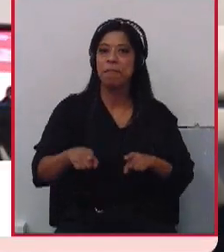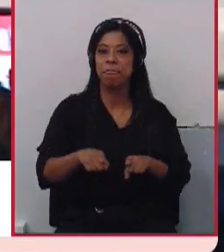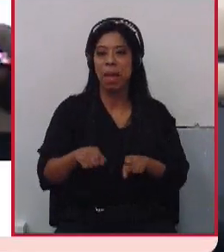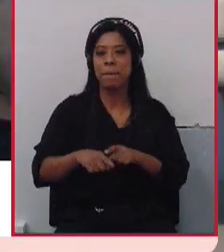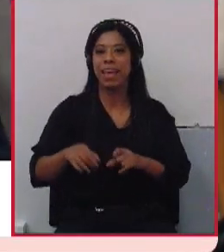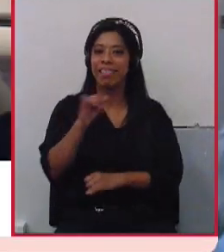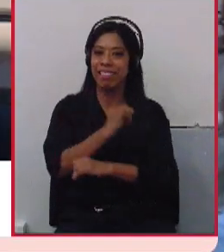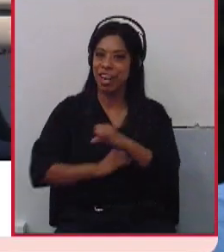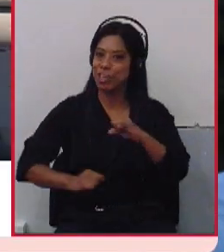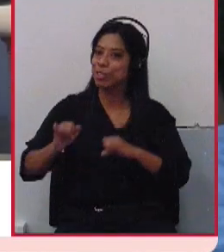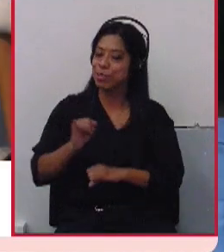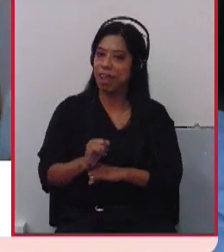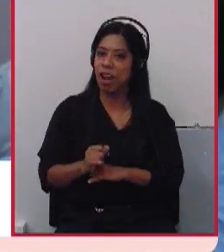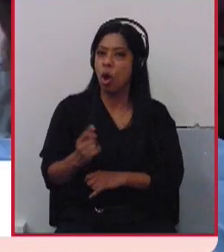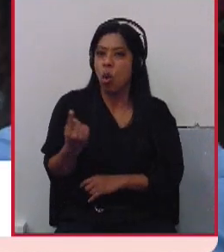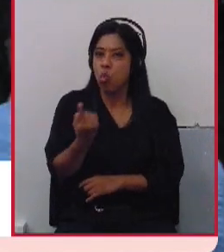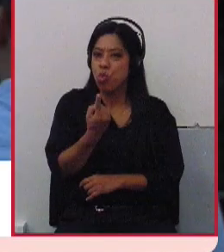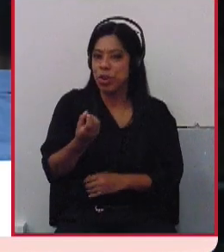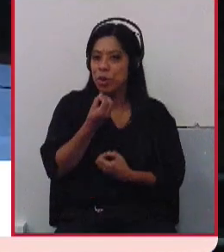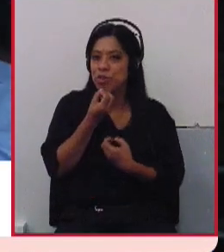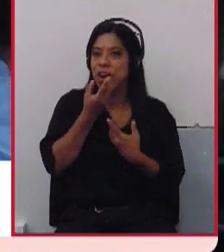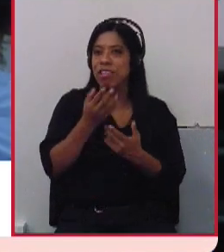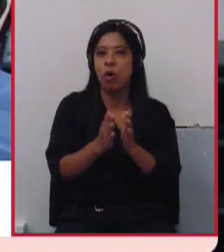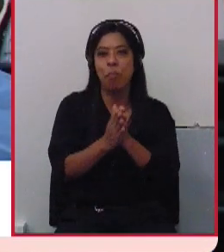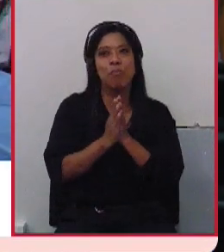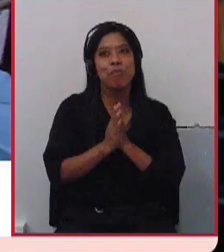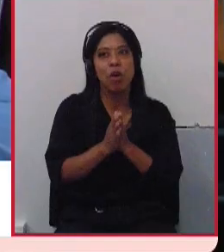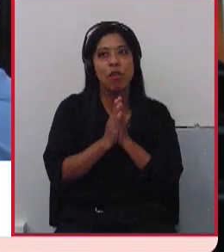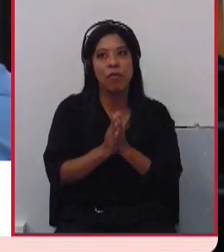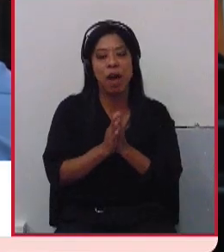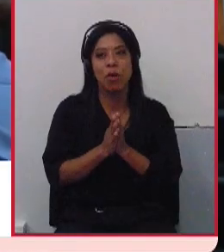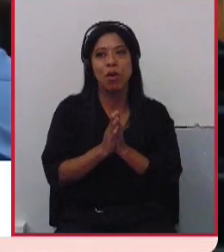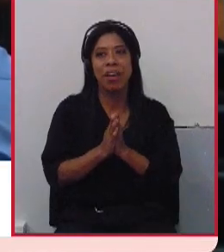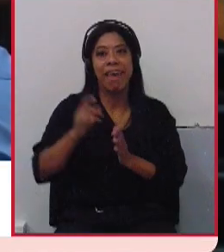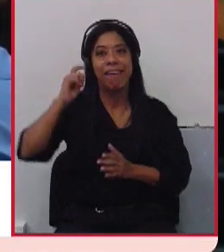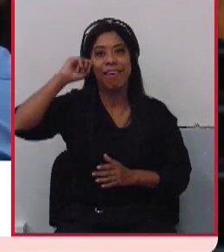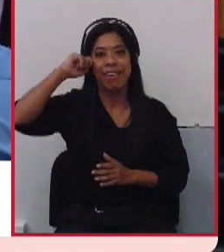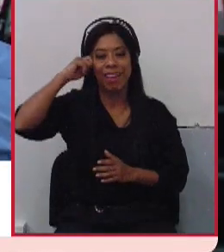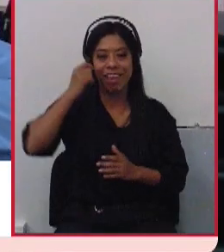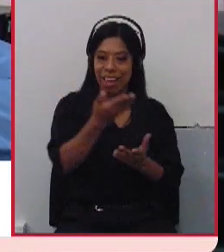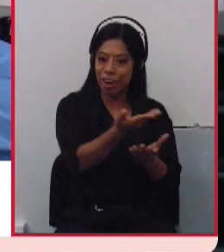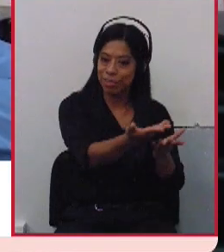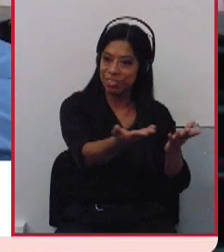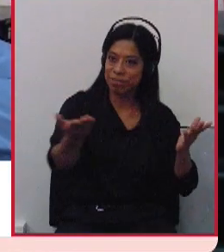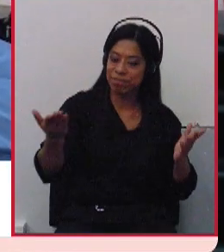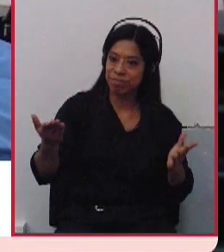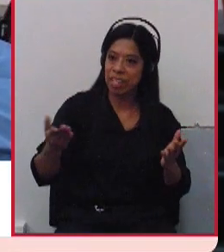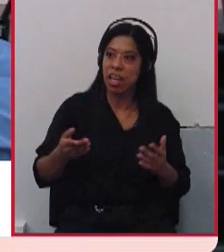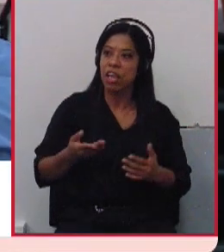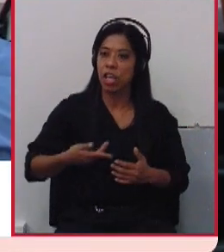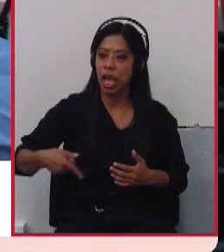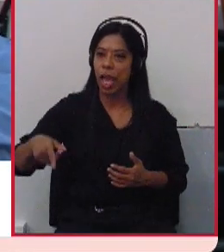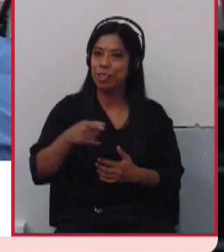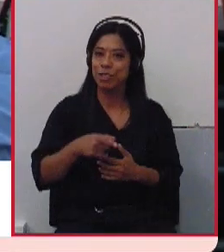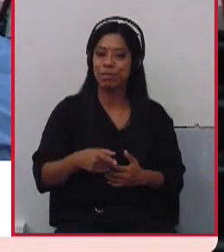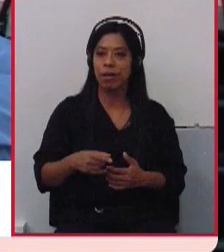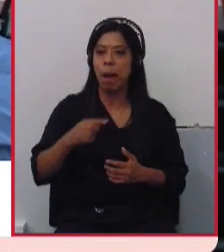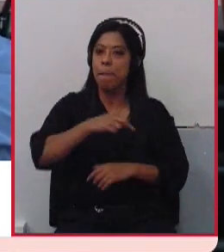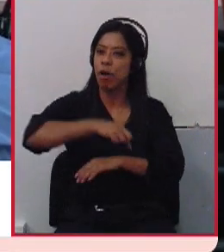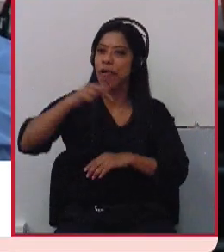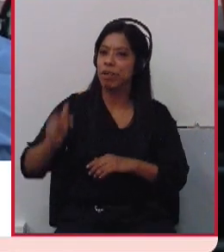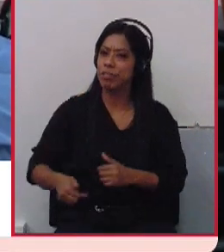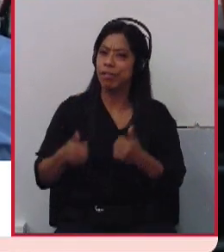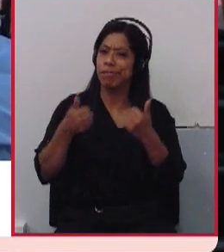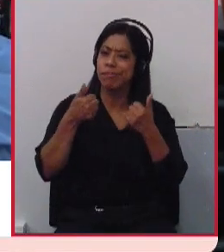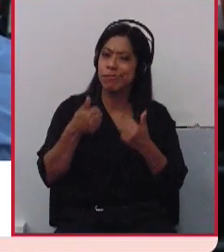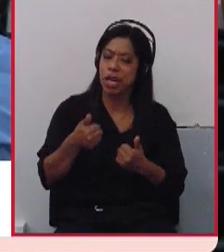internacional. Lo único que pido, señores, yo sé que acá también hay ingenieros que son buenos profesionales.